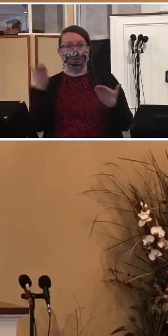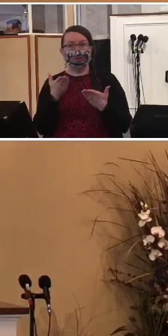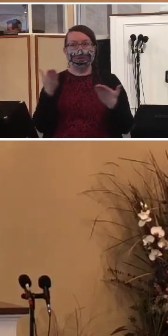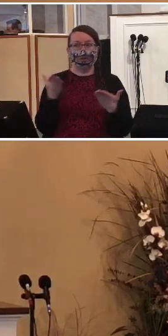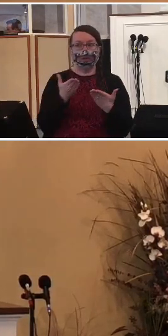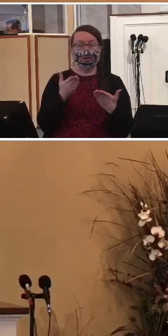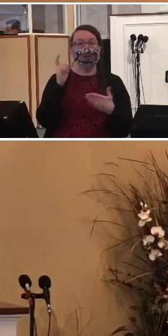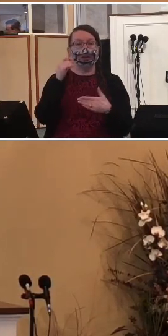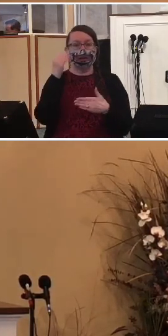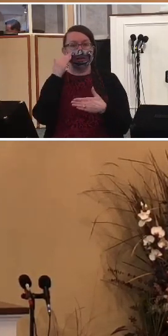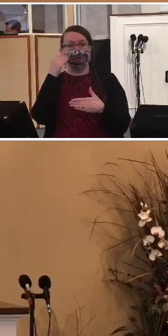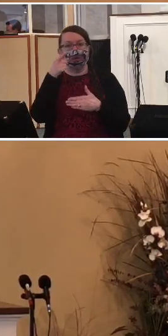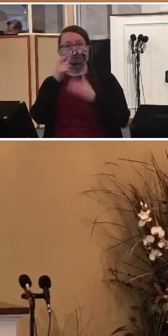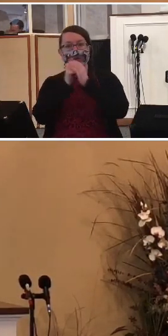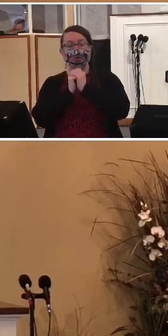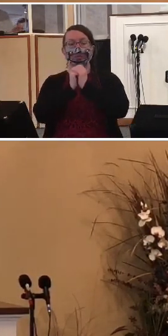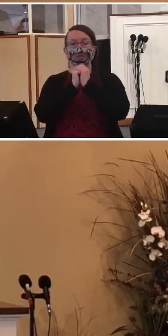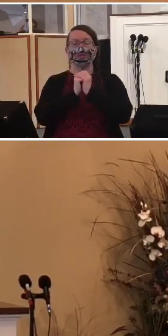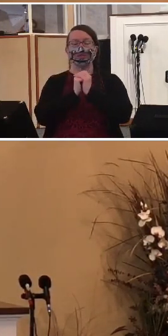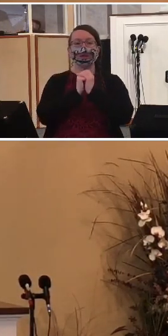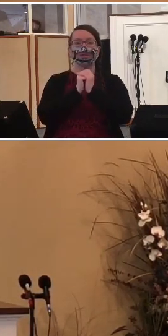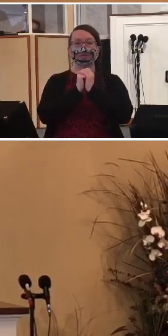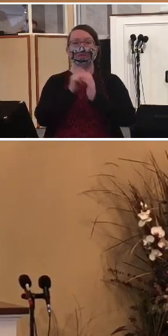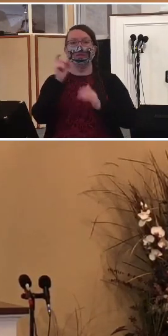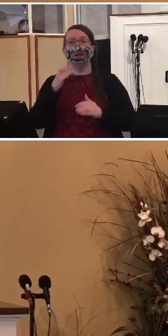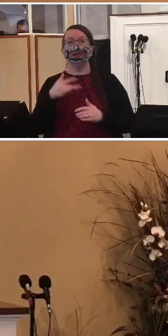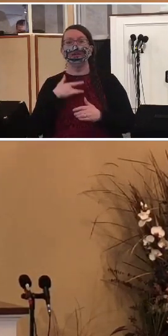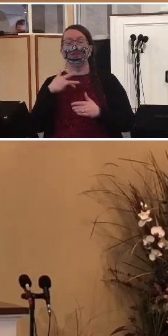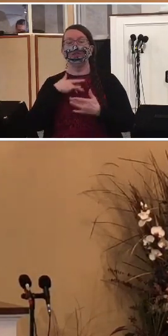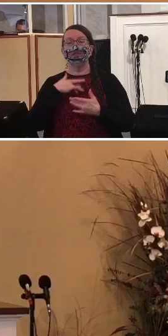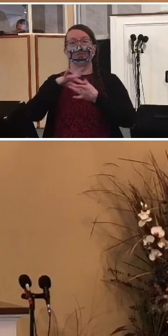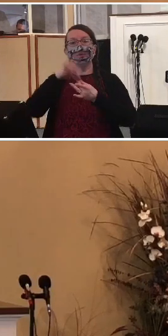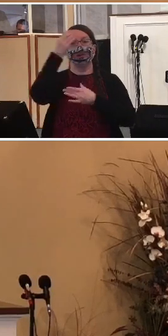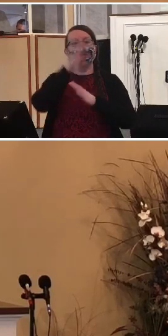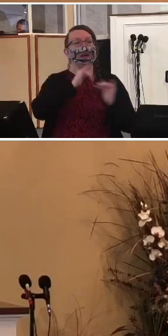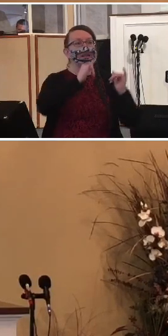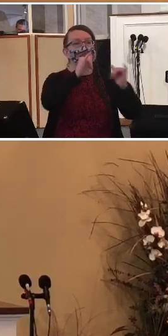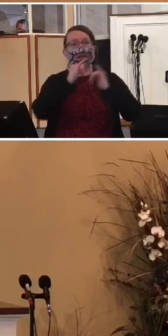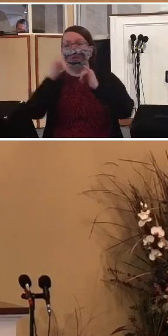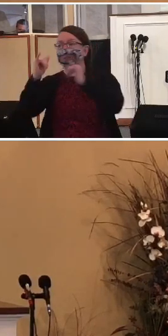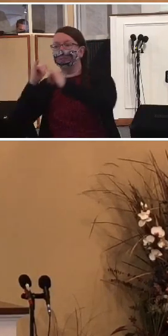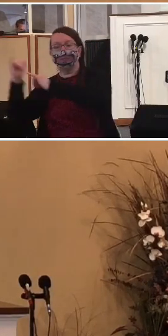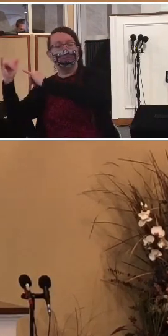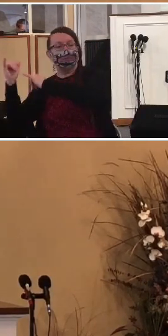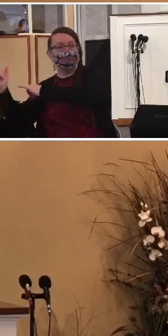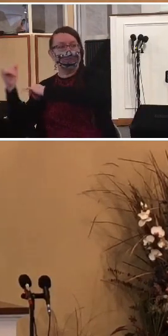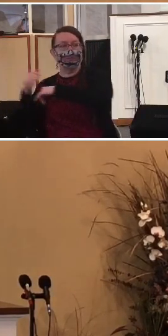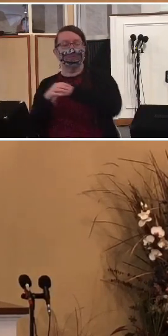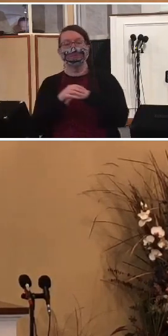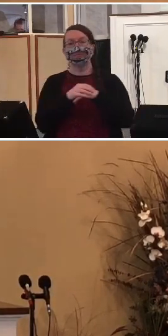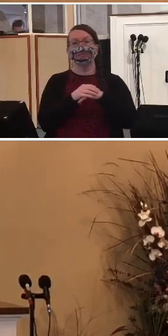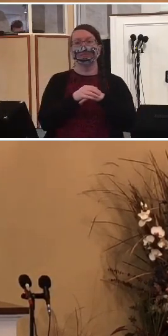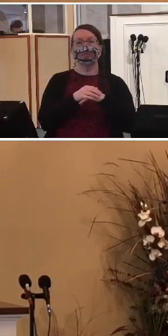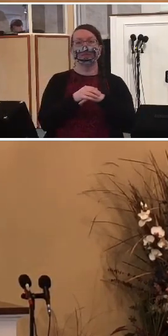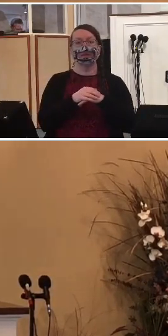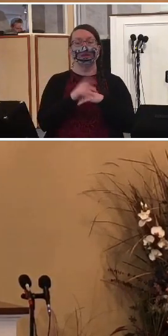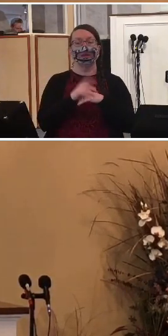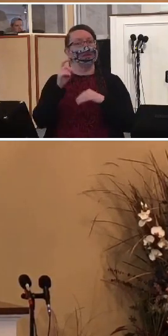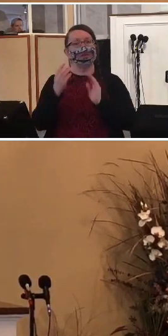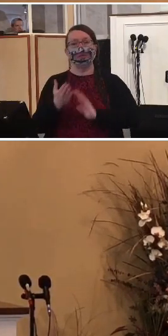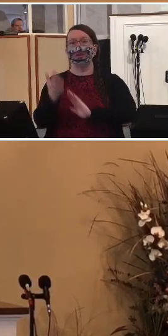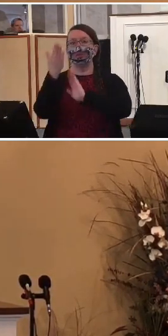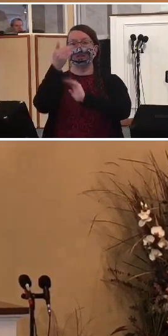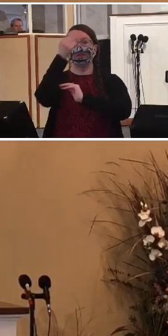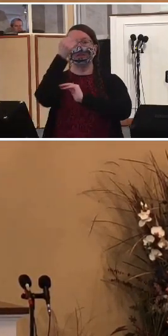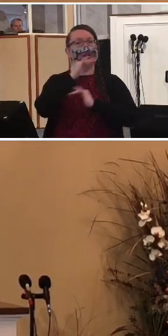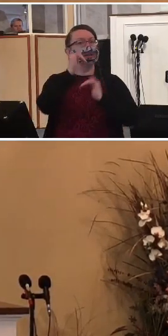adorando, saber que tú estás aquí. Y necesito sentir la presencia de Dios así como tú lo haces. Y yo necesito estar en la